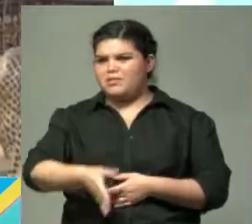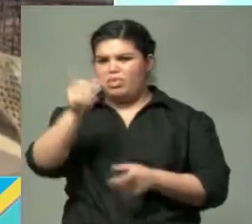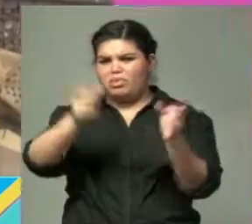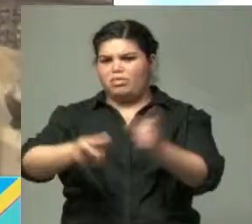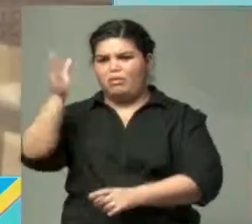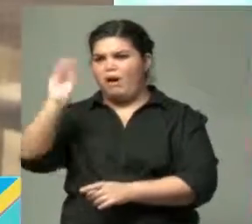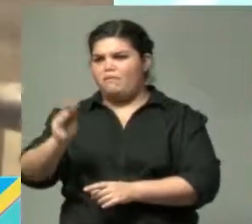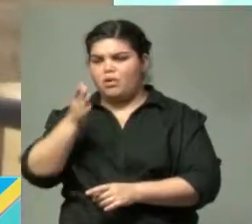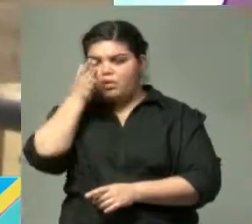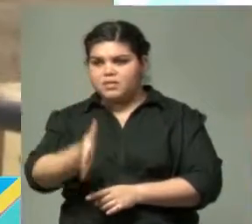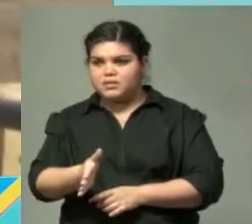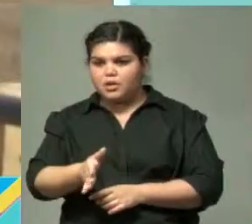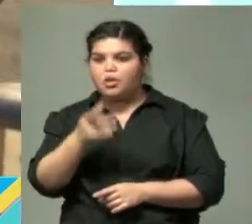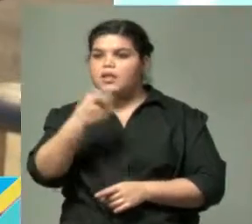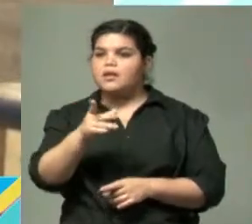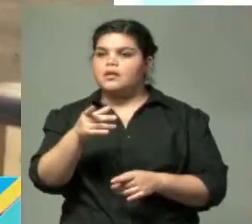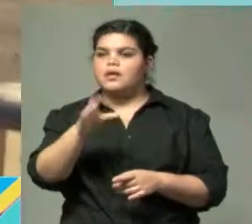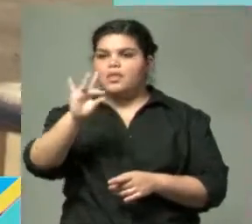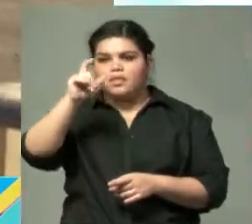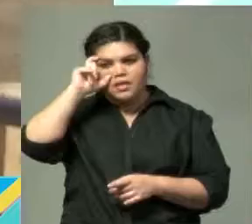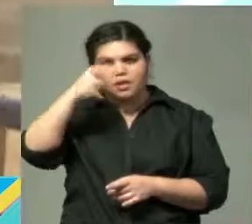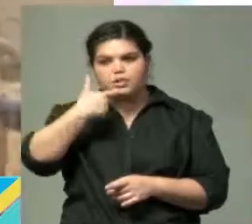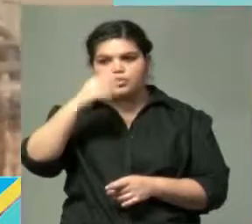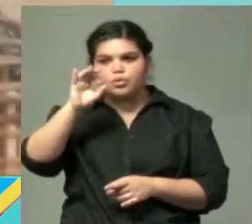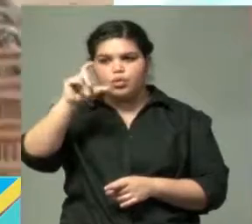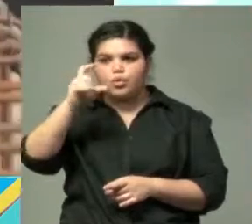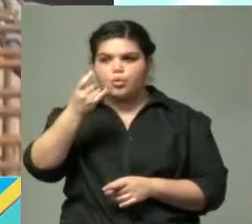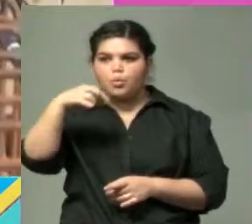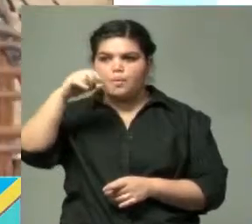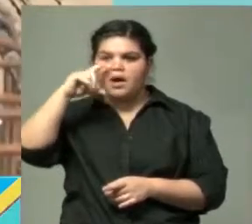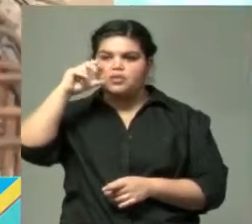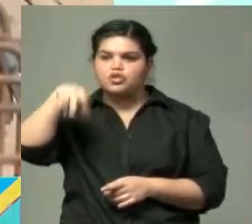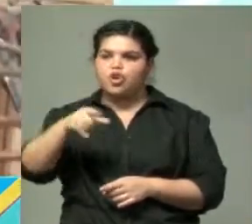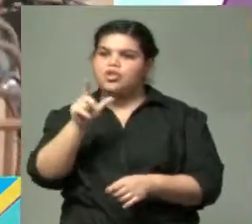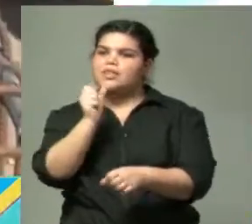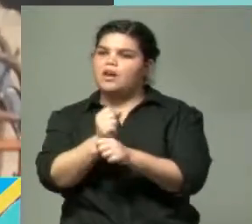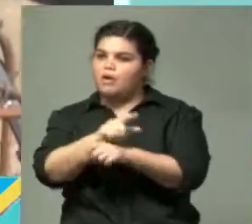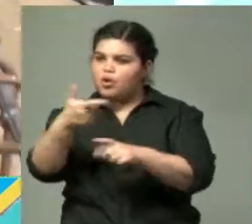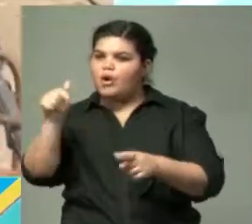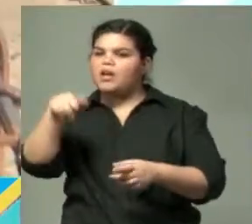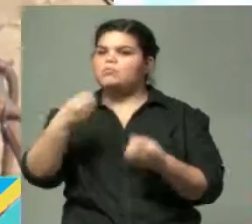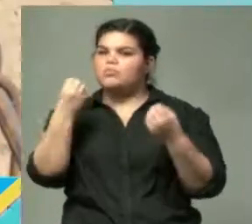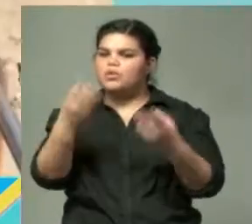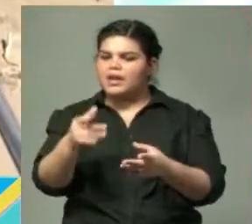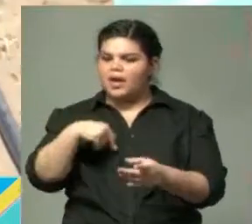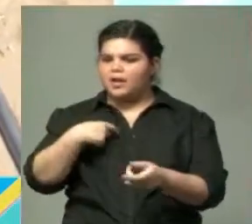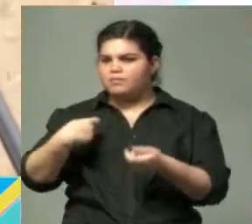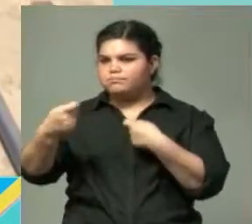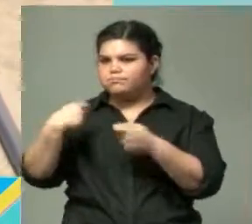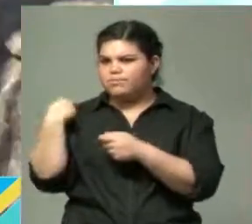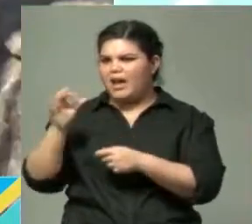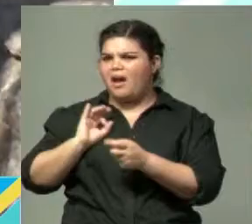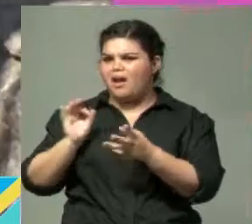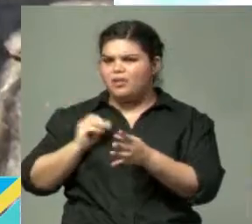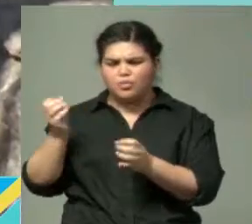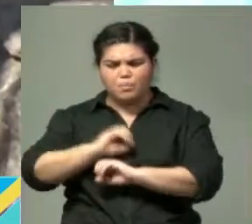La desocupación no va solamente de la mano de alguna política económica en particular, sino con una mala orientación de años. Estamos